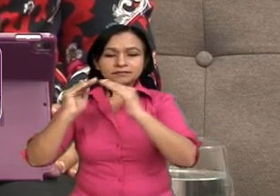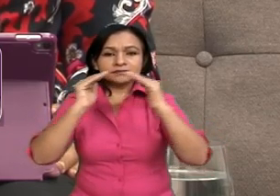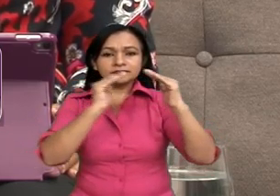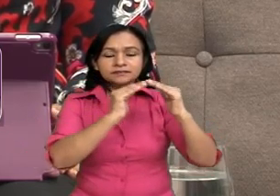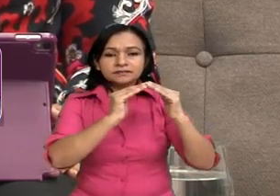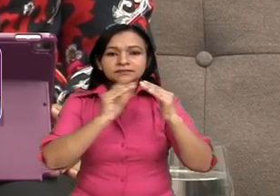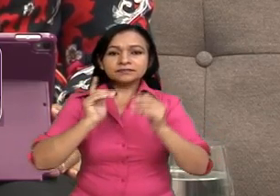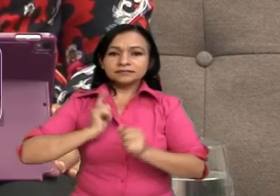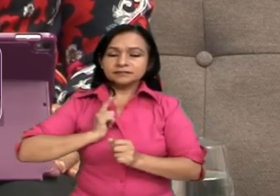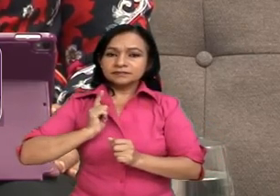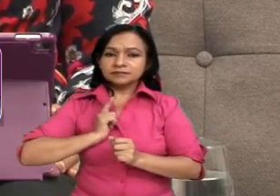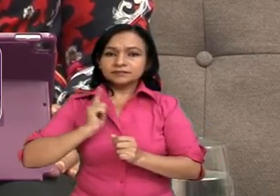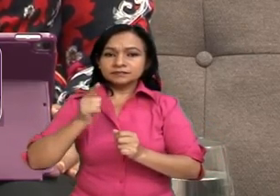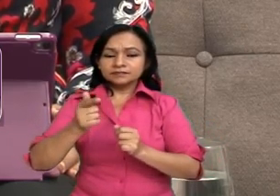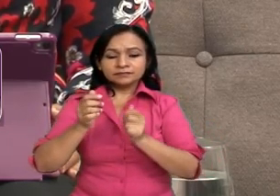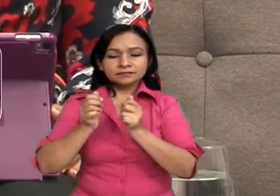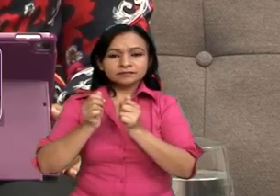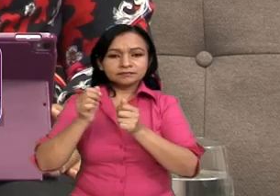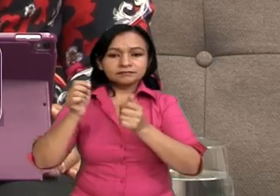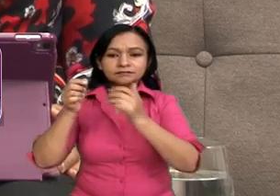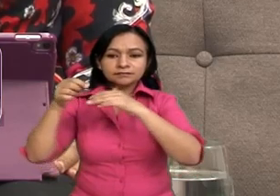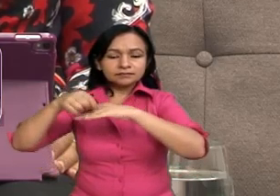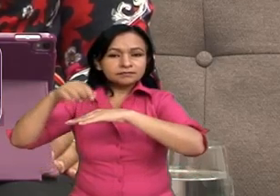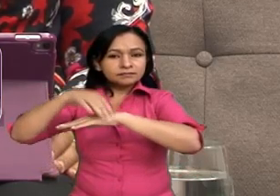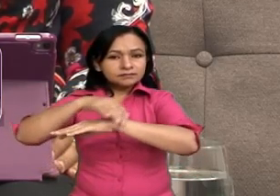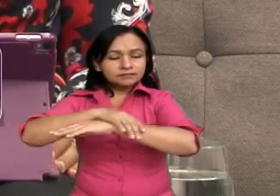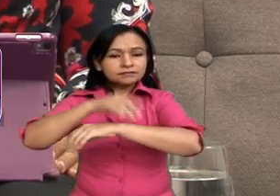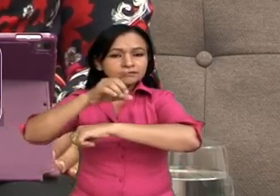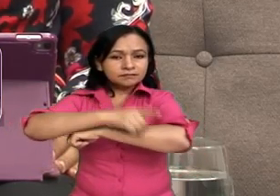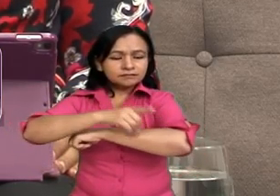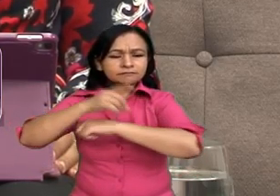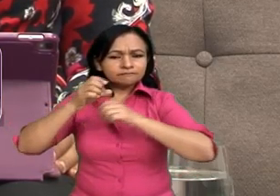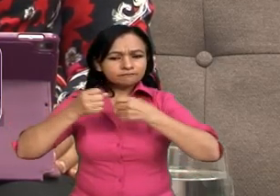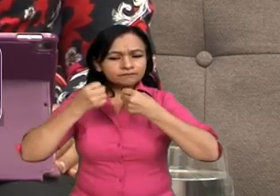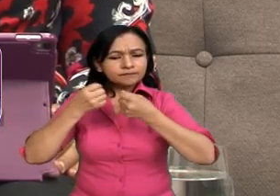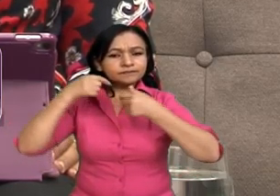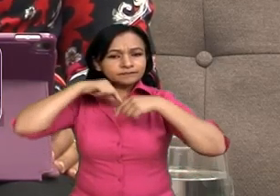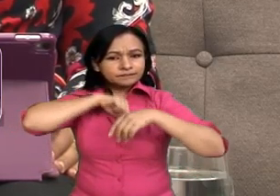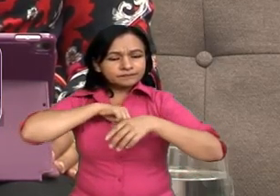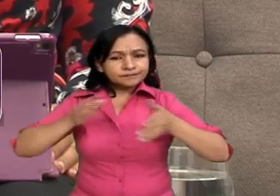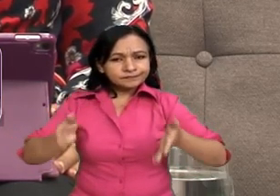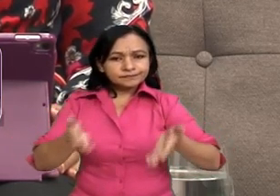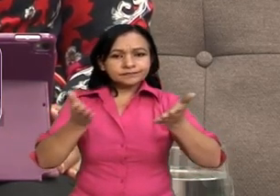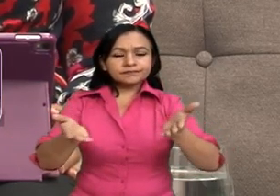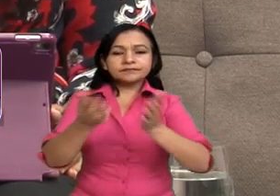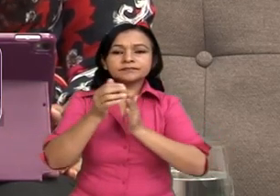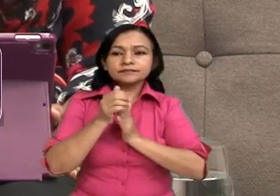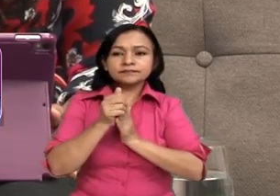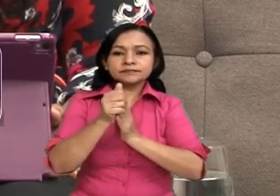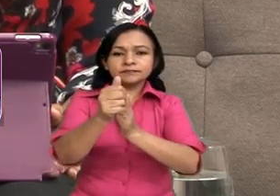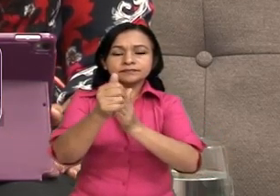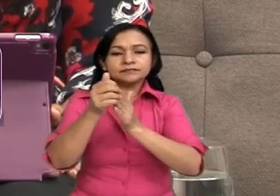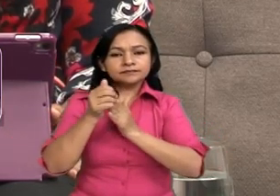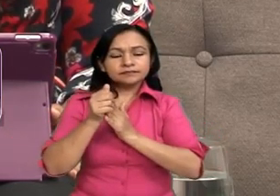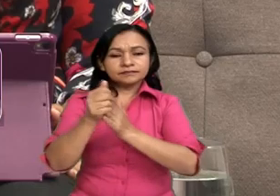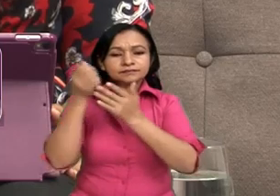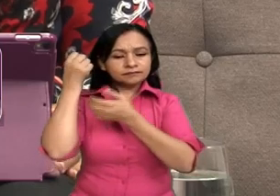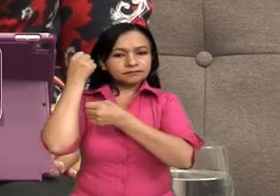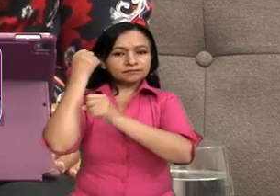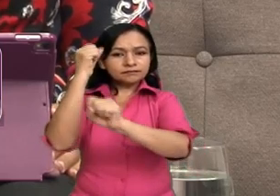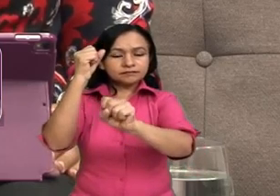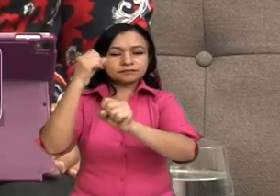comandante tiene, la compañera tiene esa fuerza especial de motivar y de dirigir, esos son líderes, son nuestros líderes,